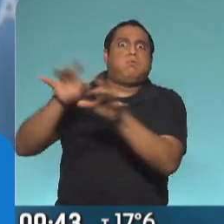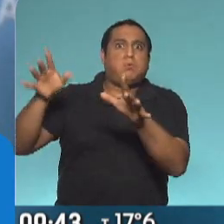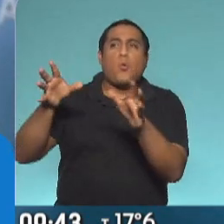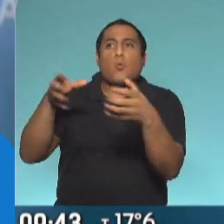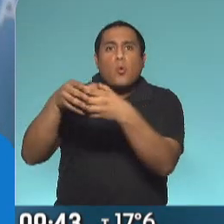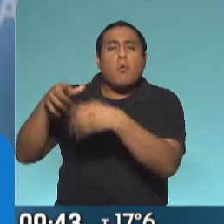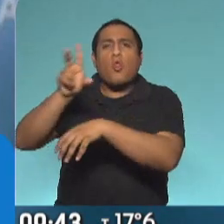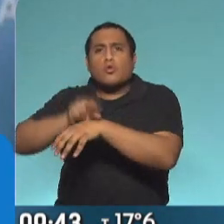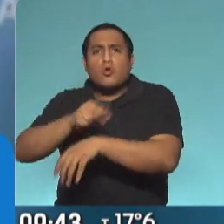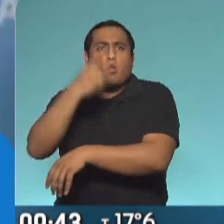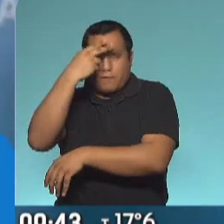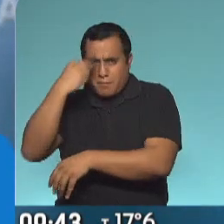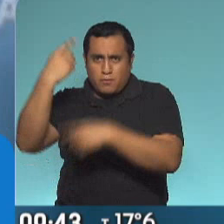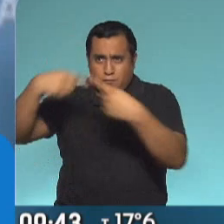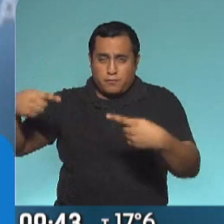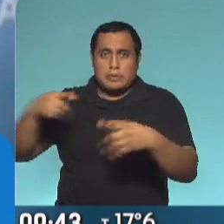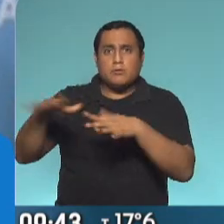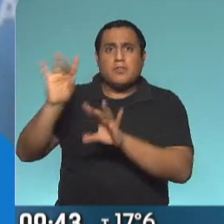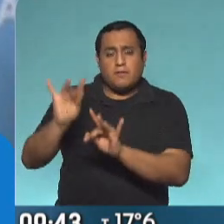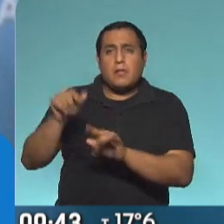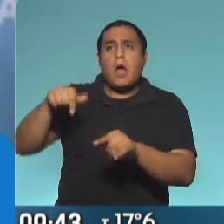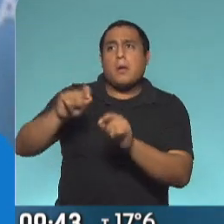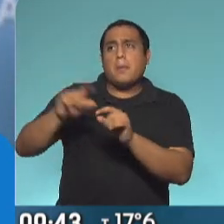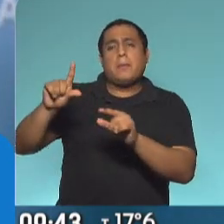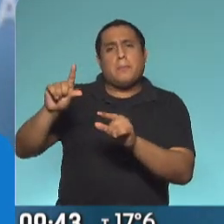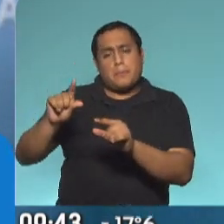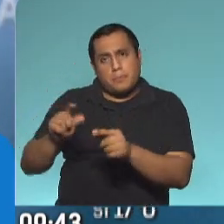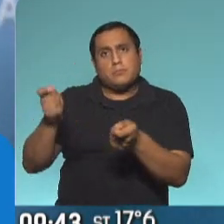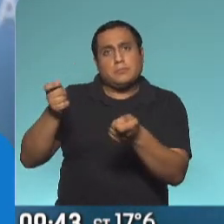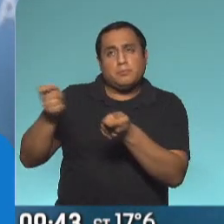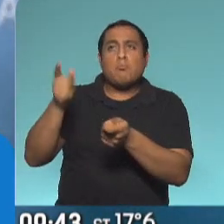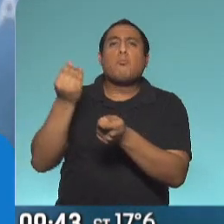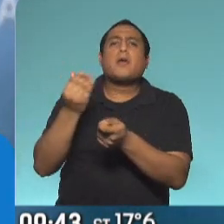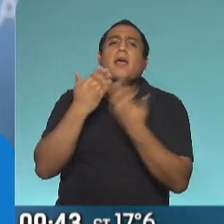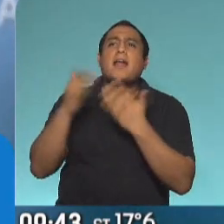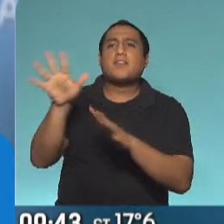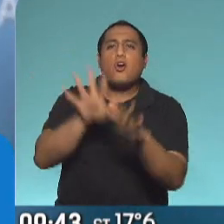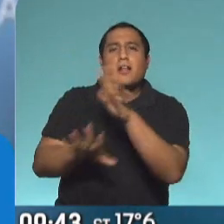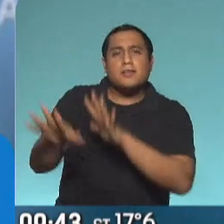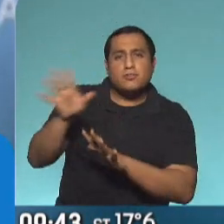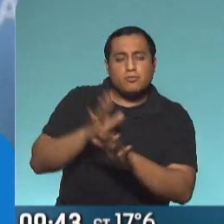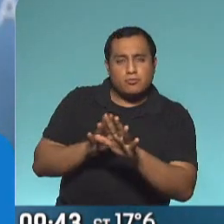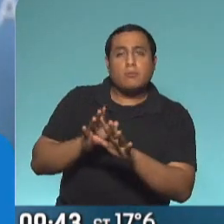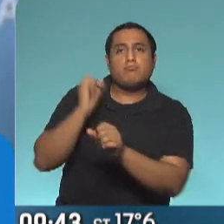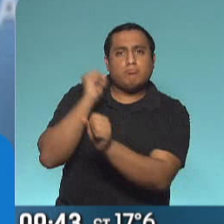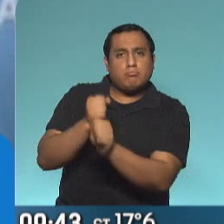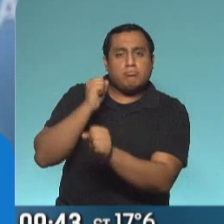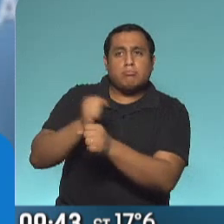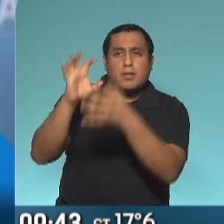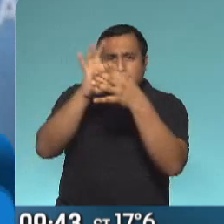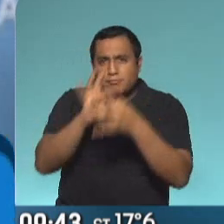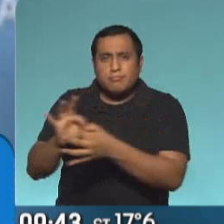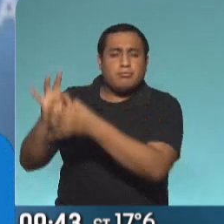tenido momentos difíciles en este momento ha logrado amesetar la curva esa organización y ese trabajo en